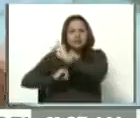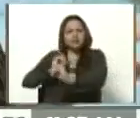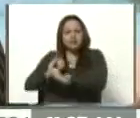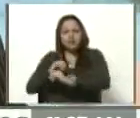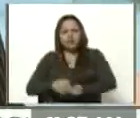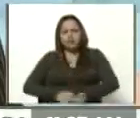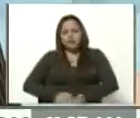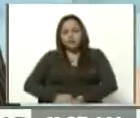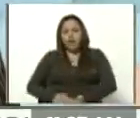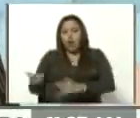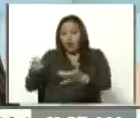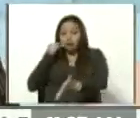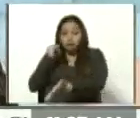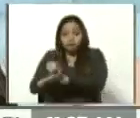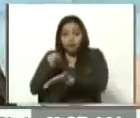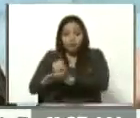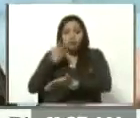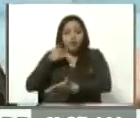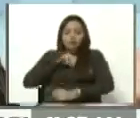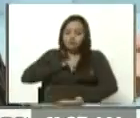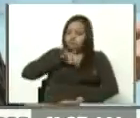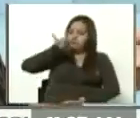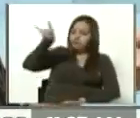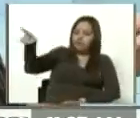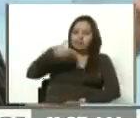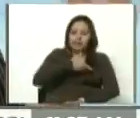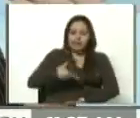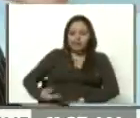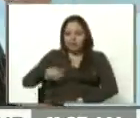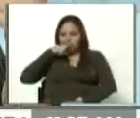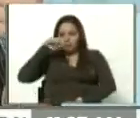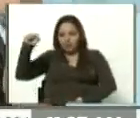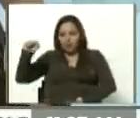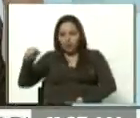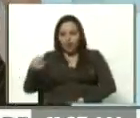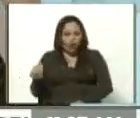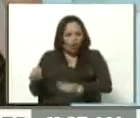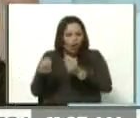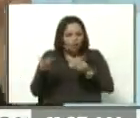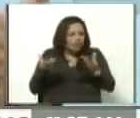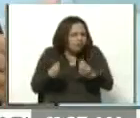visto, por ejemplo, con la gira que tuvo el primer mandatario nacional, cómo hay